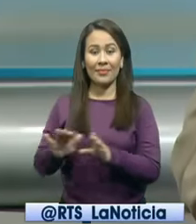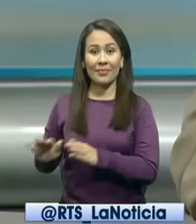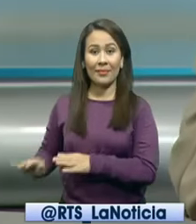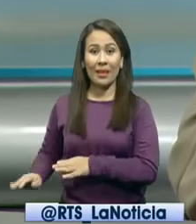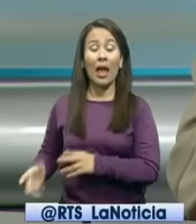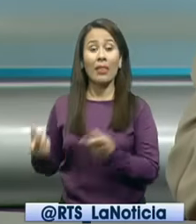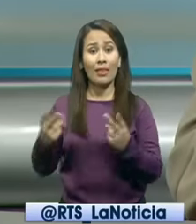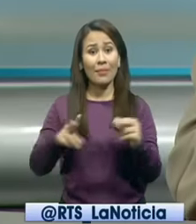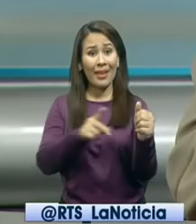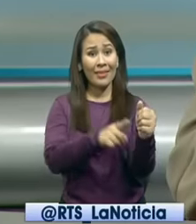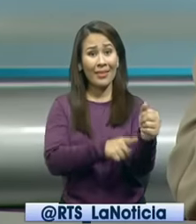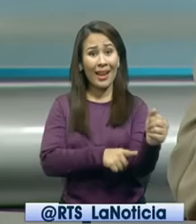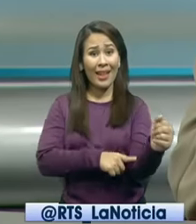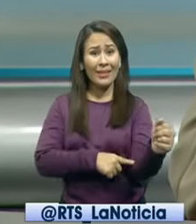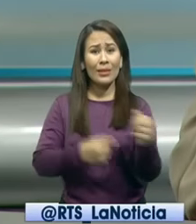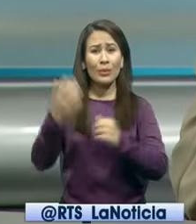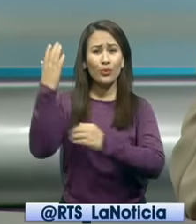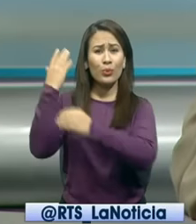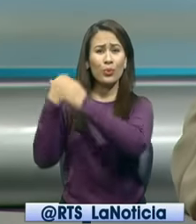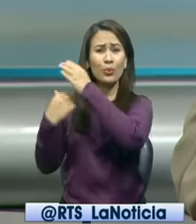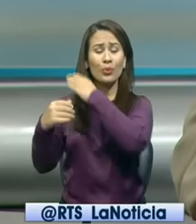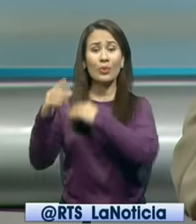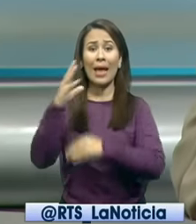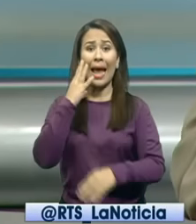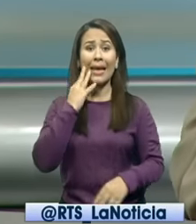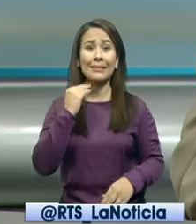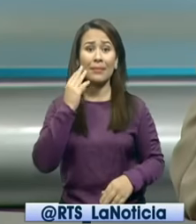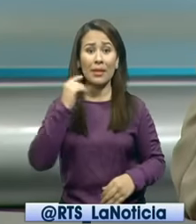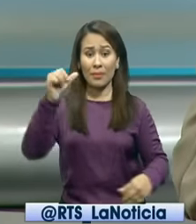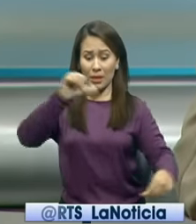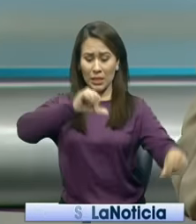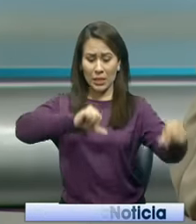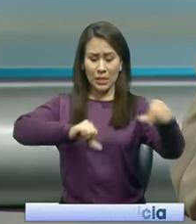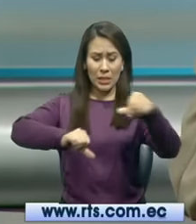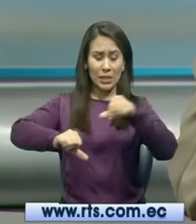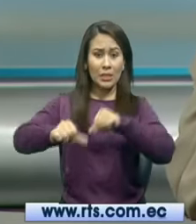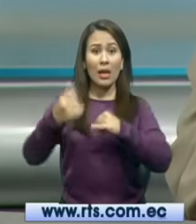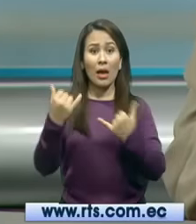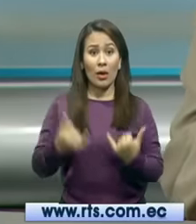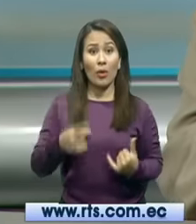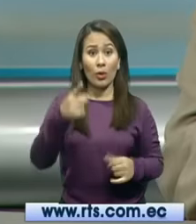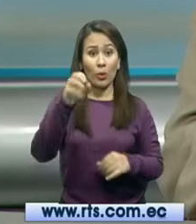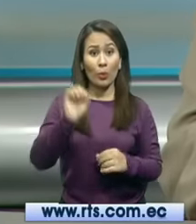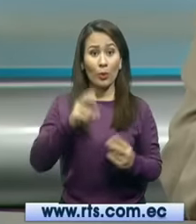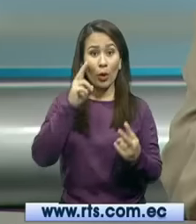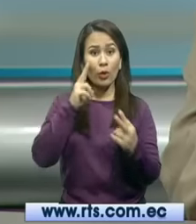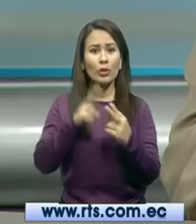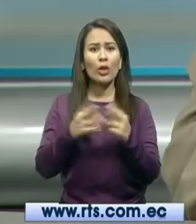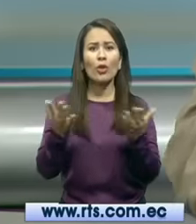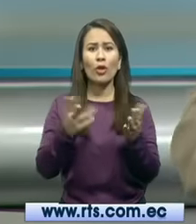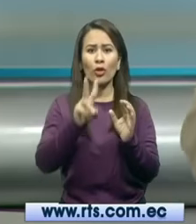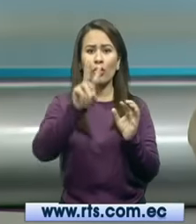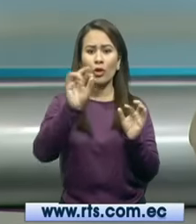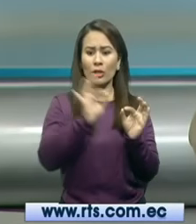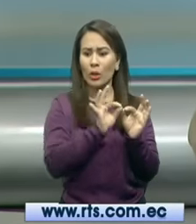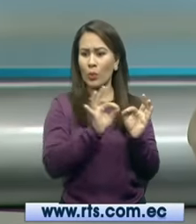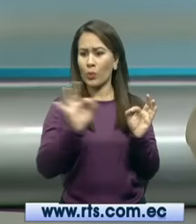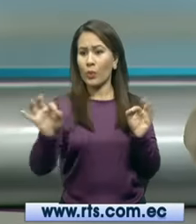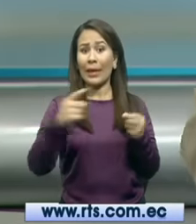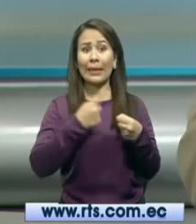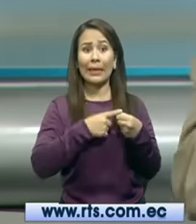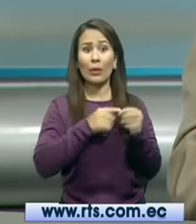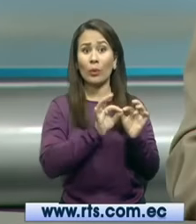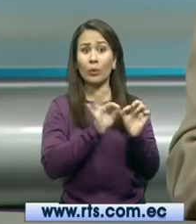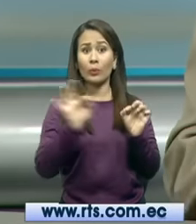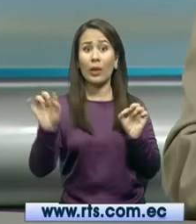desde tradiciones increíbles hasta experimentos científicos, es lo que usted puede conocer a solo 200 metros de la capital.